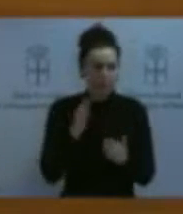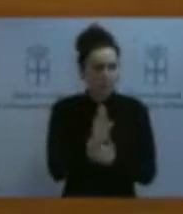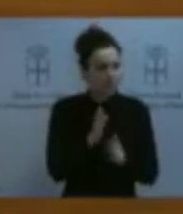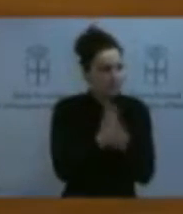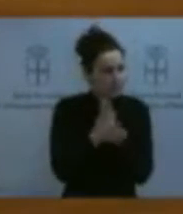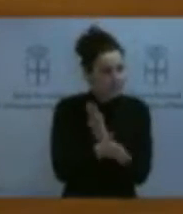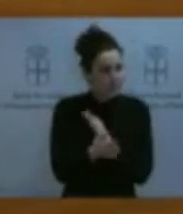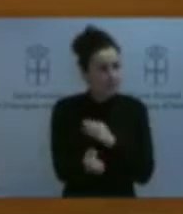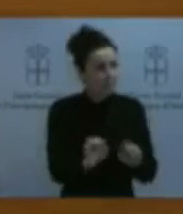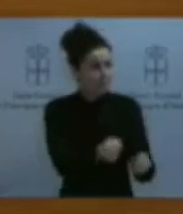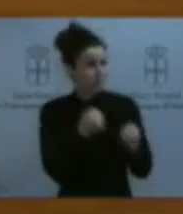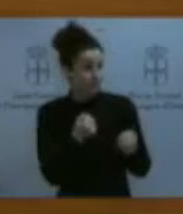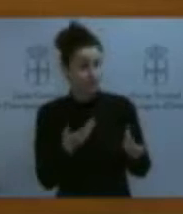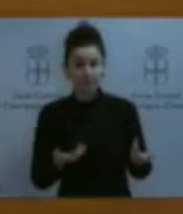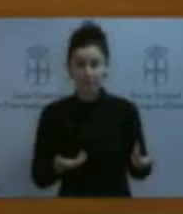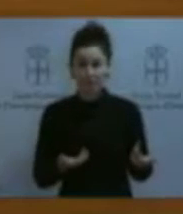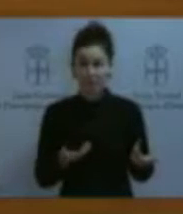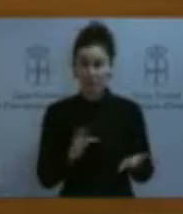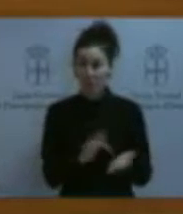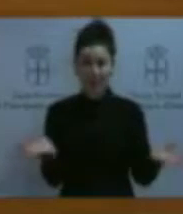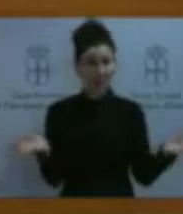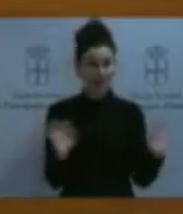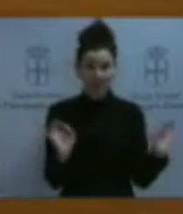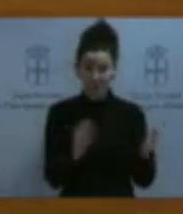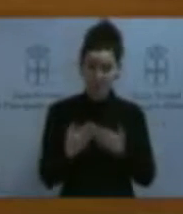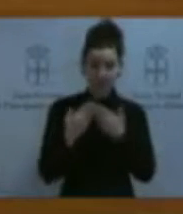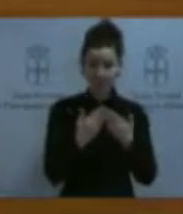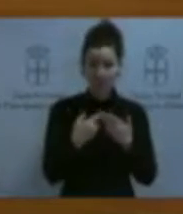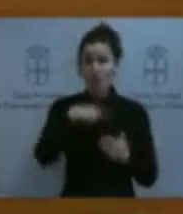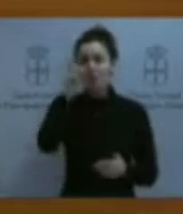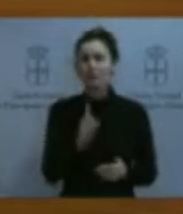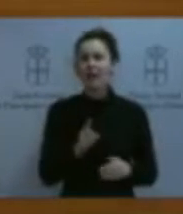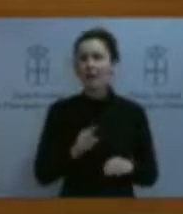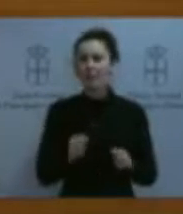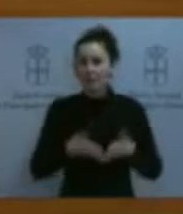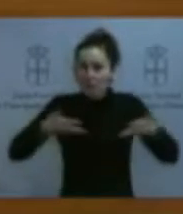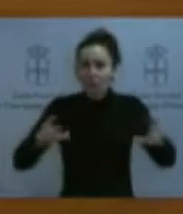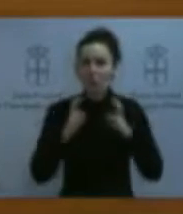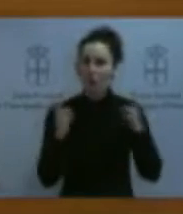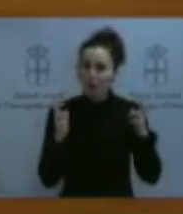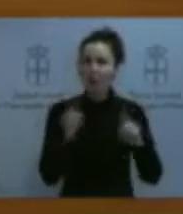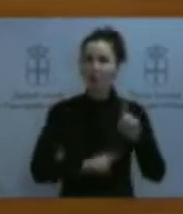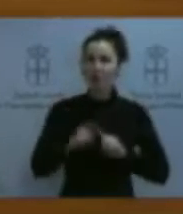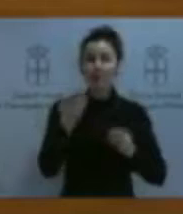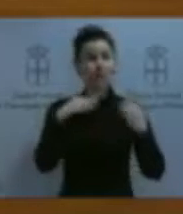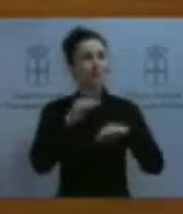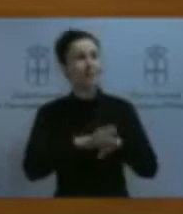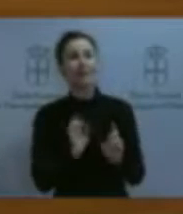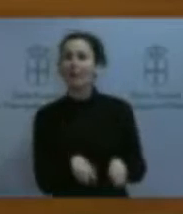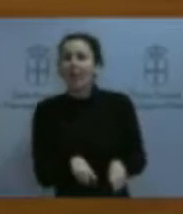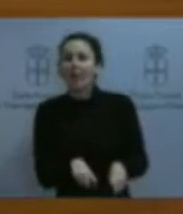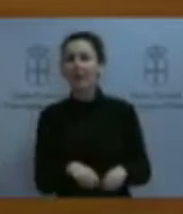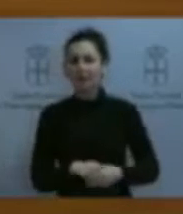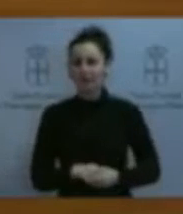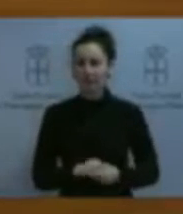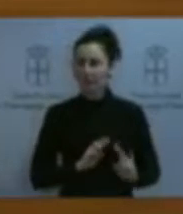hecho, se sigue sin conocer la magnitud del problema y eso sirve como excusa para no actuar. Yo creo que no puede ser una respuesta. Cuando le decíamos al consejero en el Reino